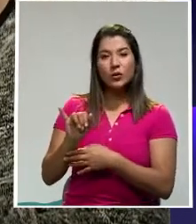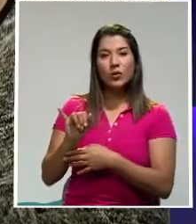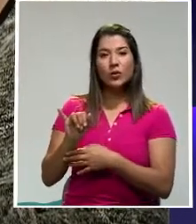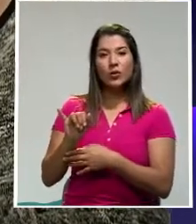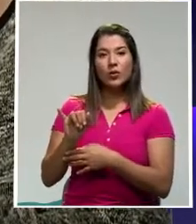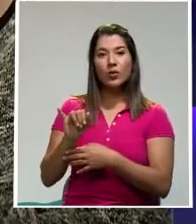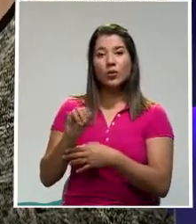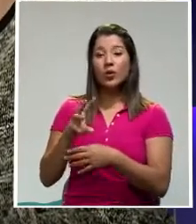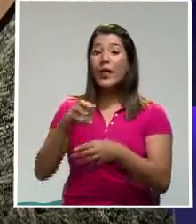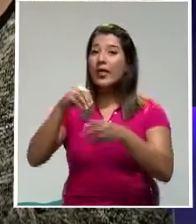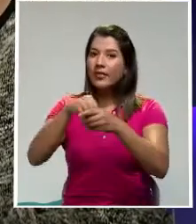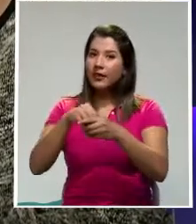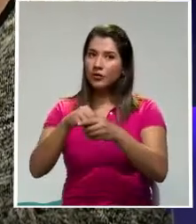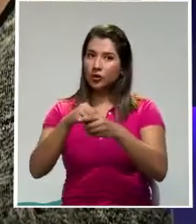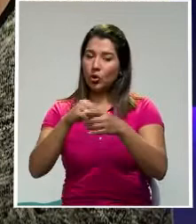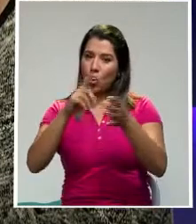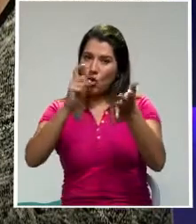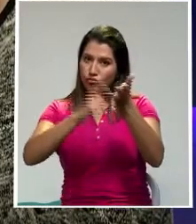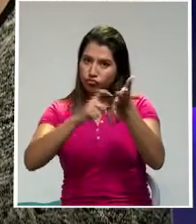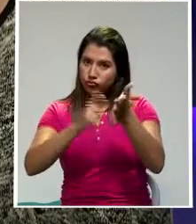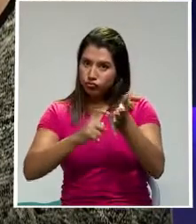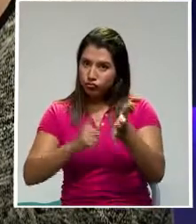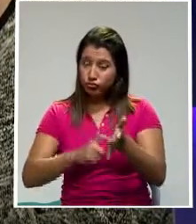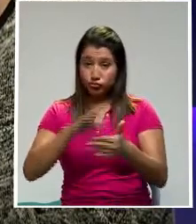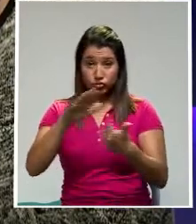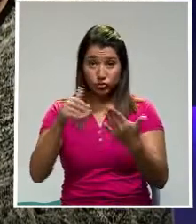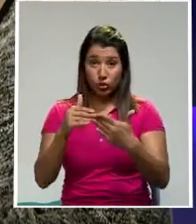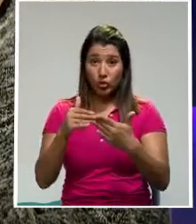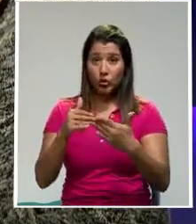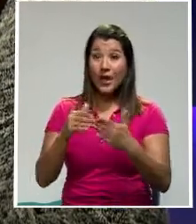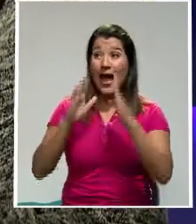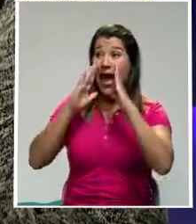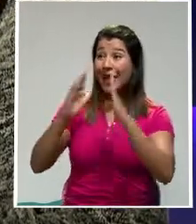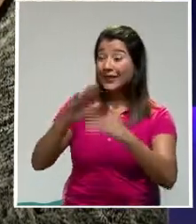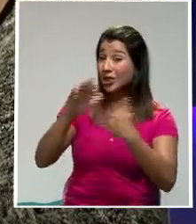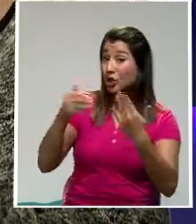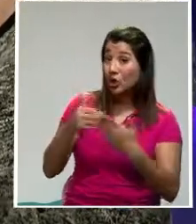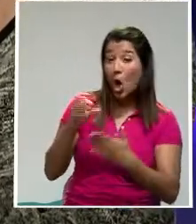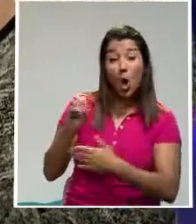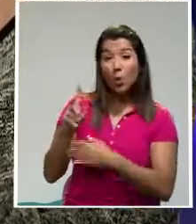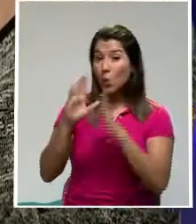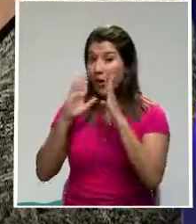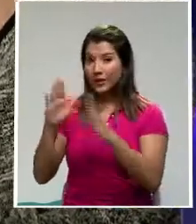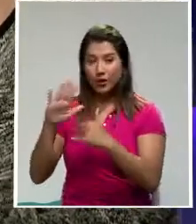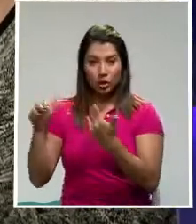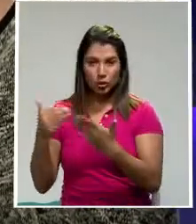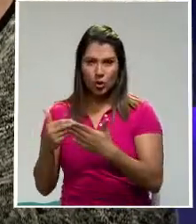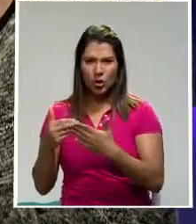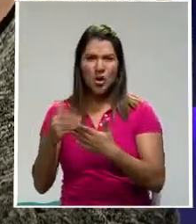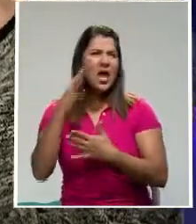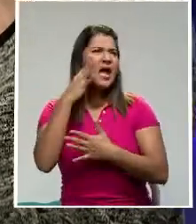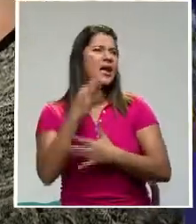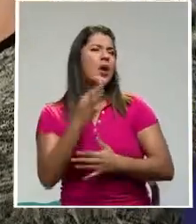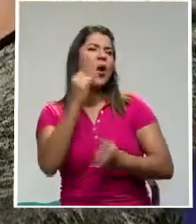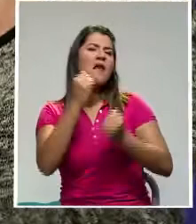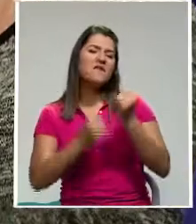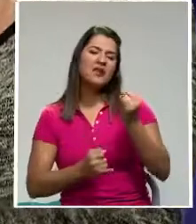del reporte al final del día. ¿Se atendió todo o no se atendió? No se atendió todo. Al final creo que nos estamos